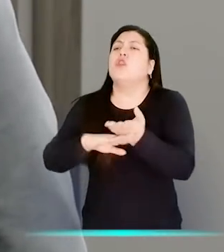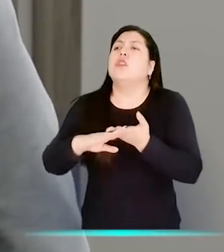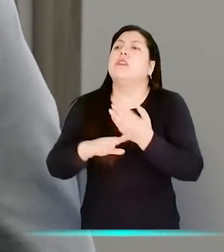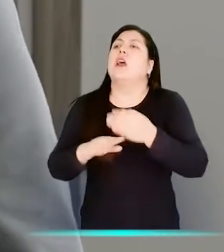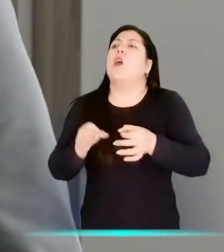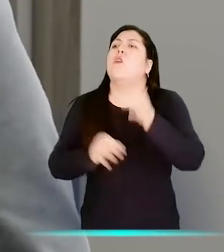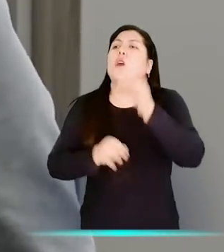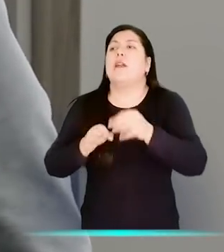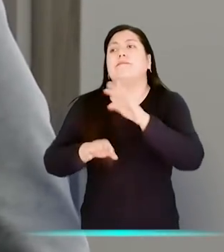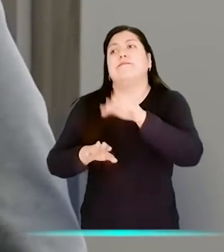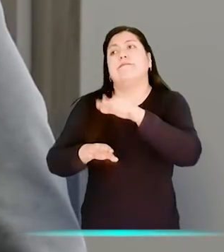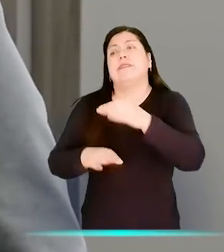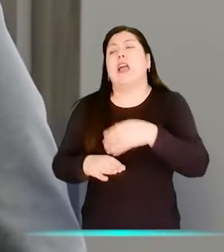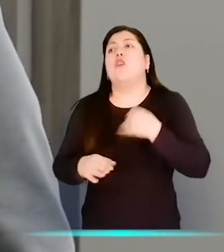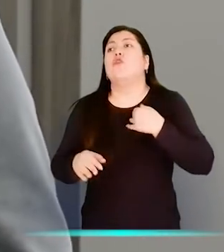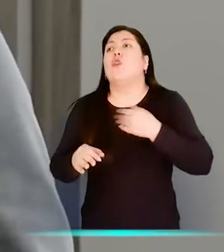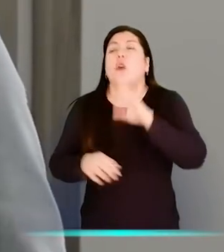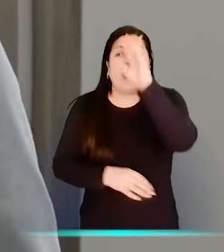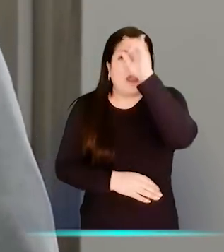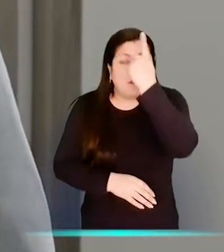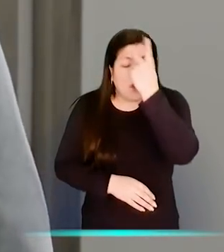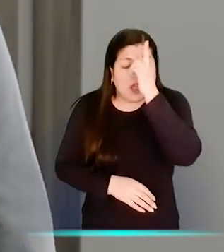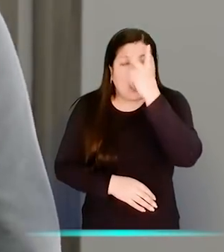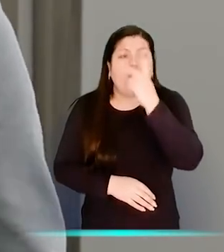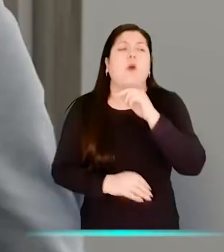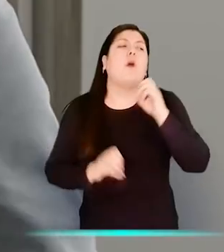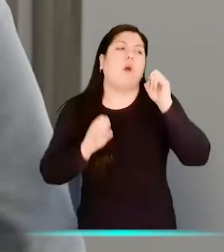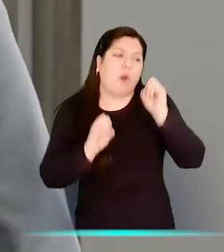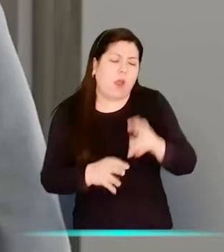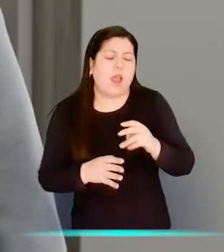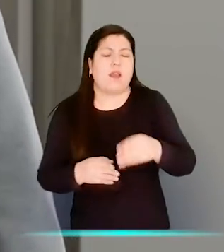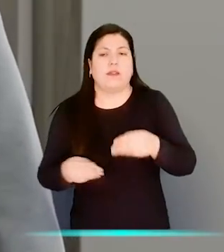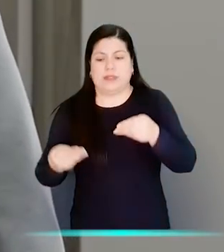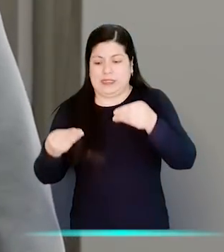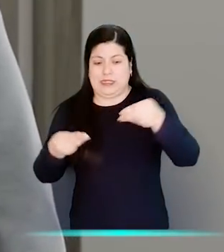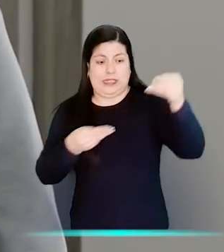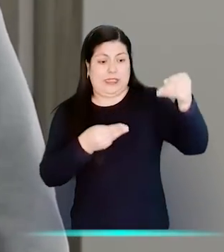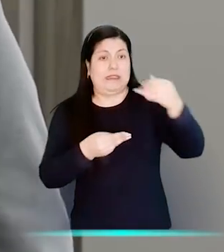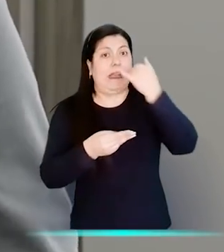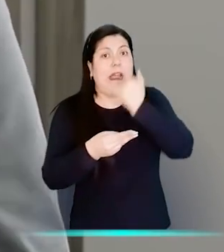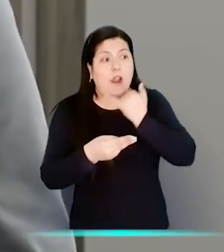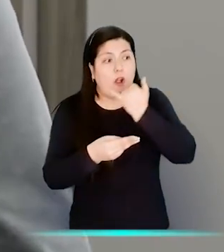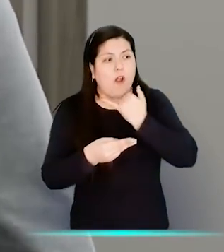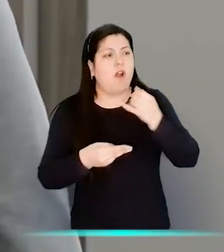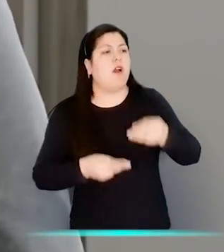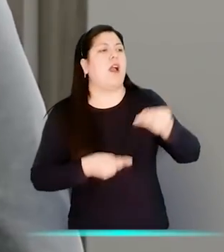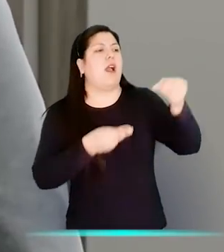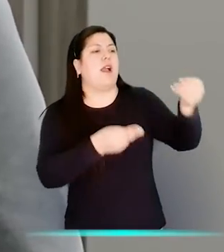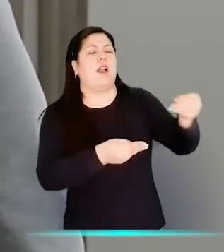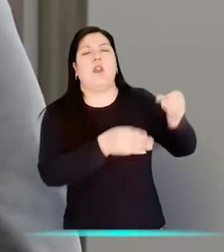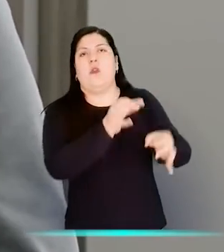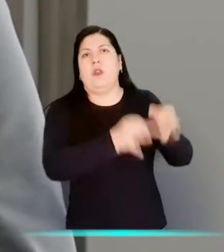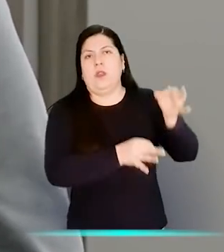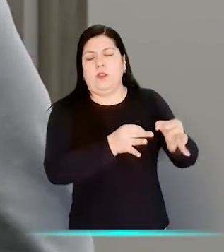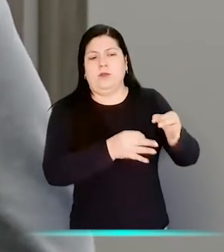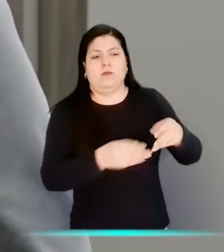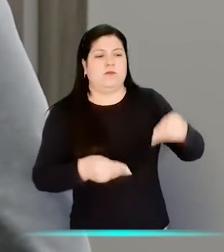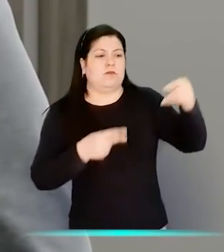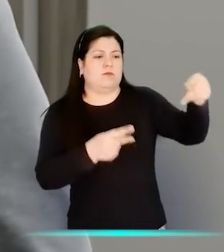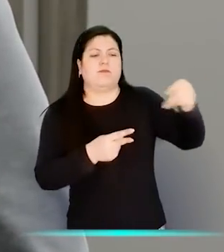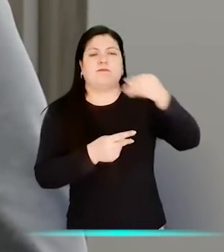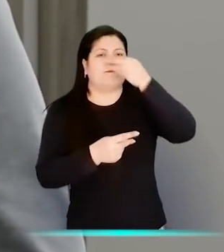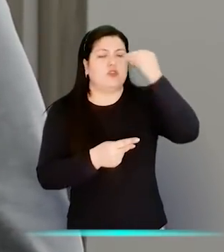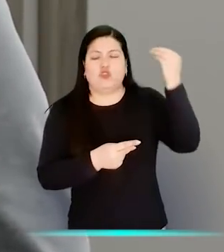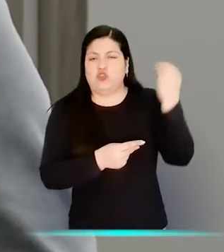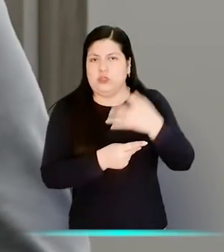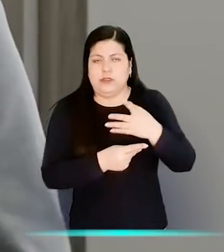electoral teniendo en cuenta que se equivocó. Sin embargo, debe entregar la tarjeta electoral que marcó mal. Esa tarjeta electoral